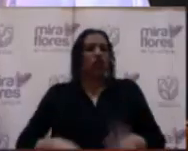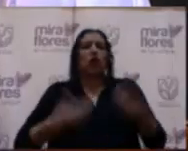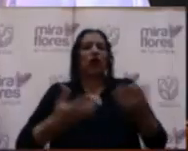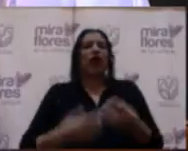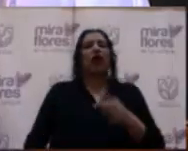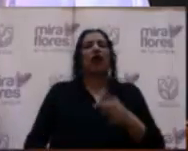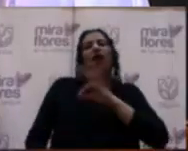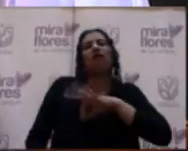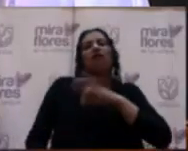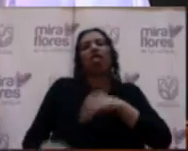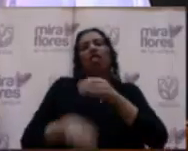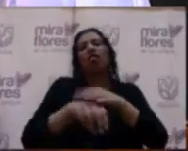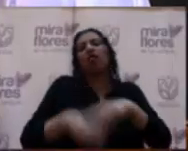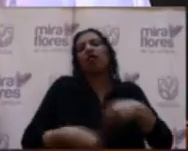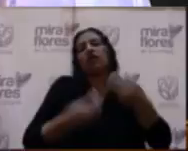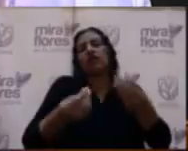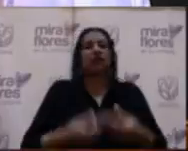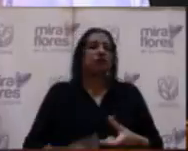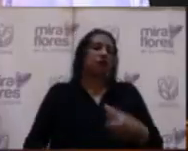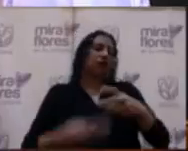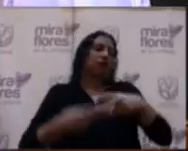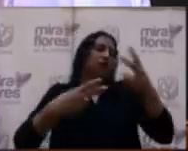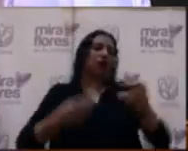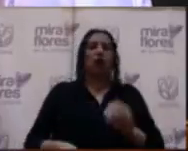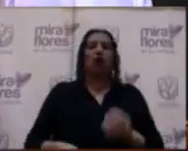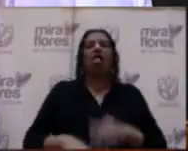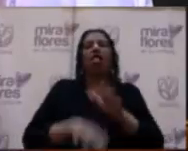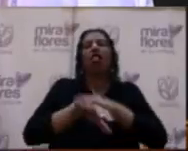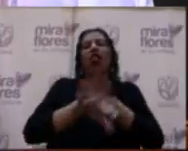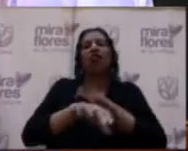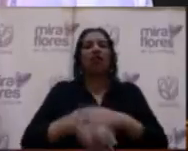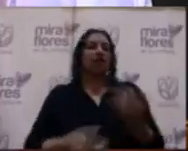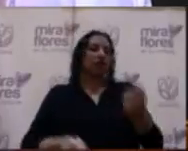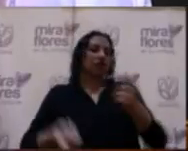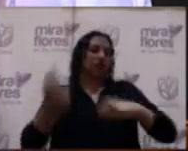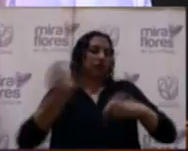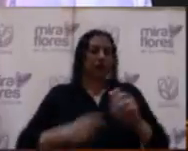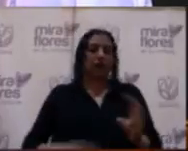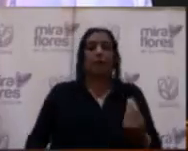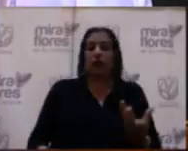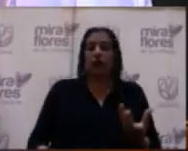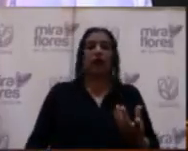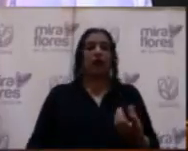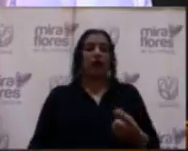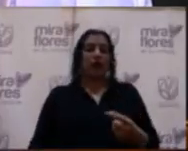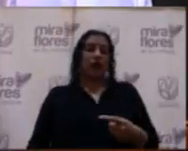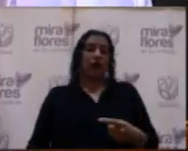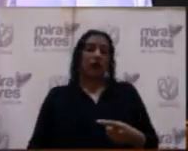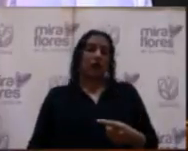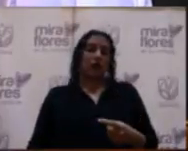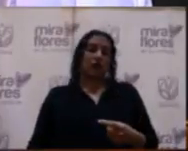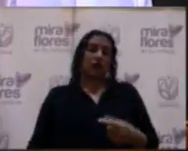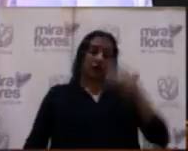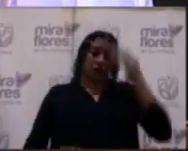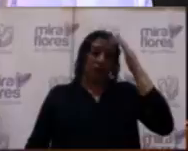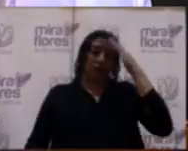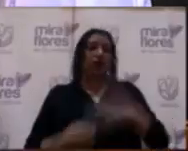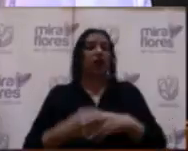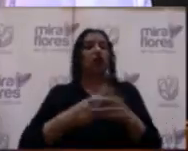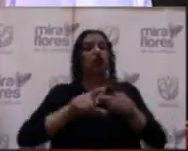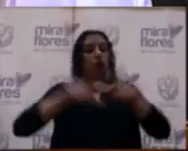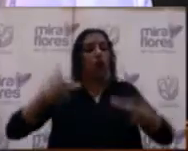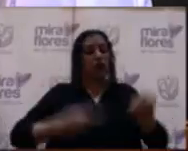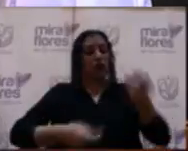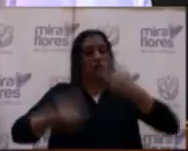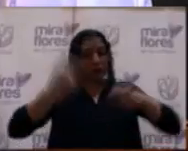vecinales a privilegios comerciales, ya que se supone que locales comerciales